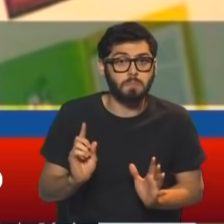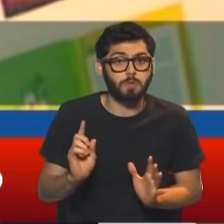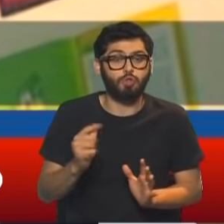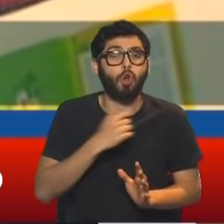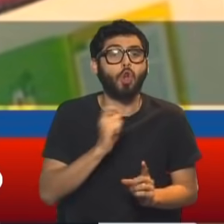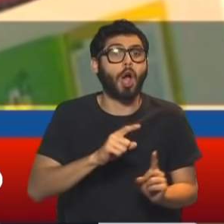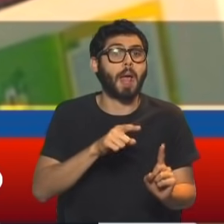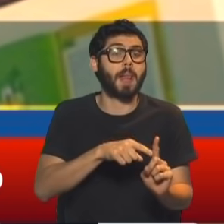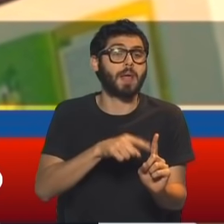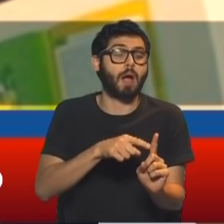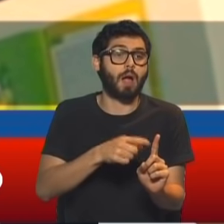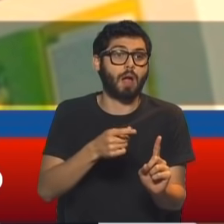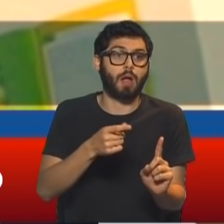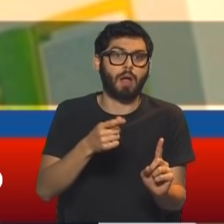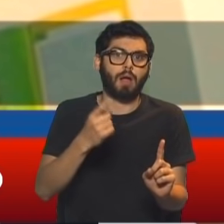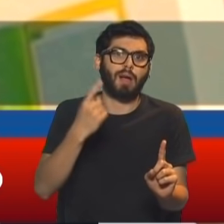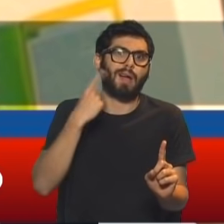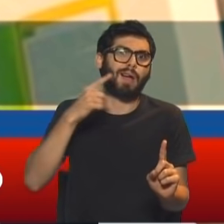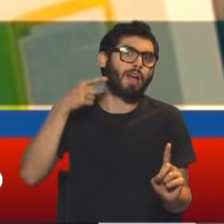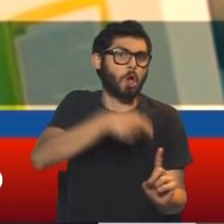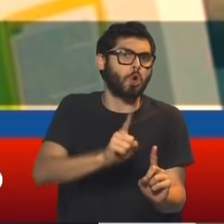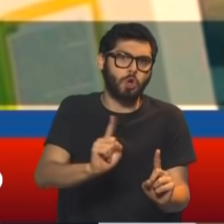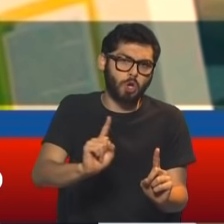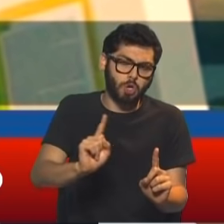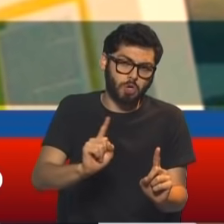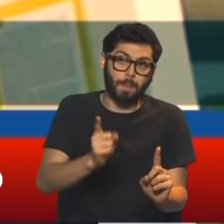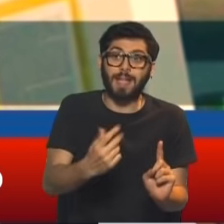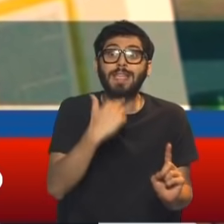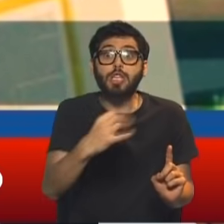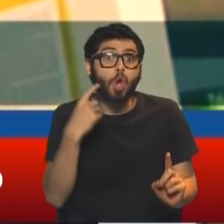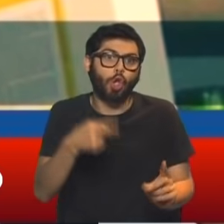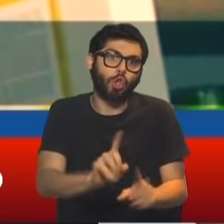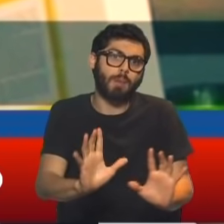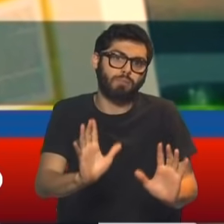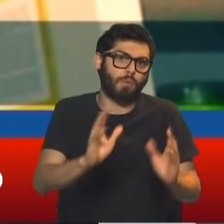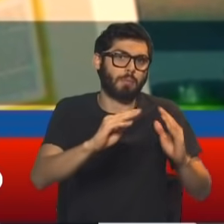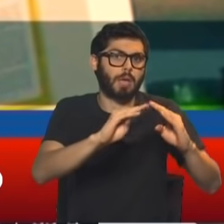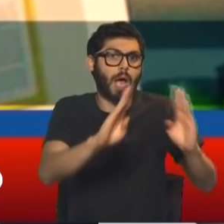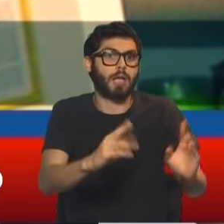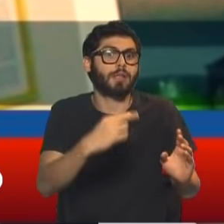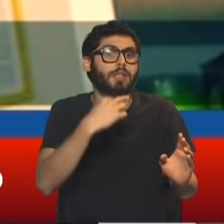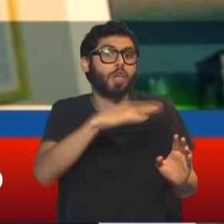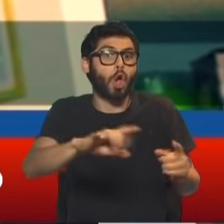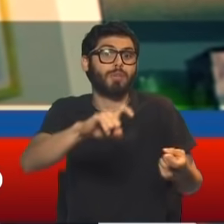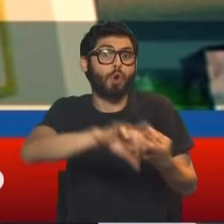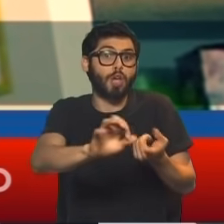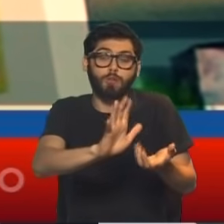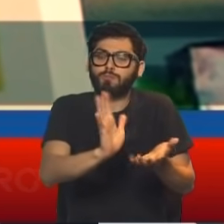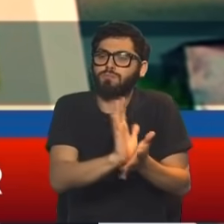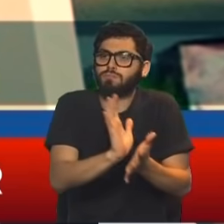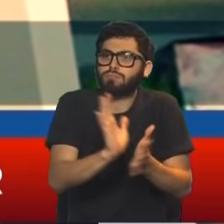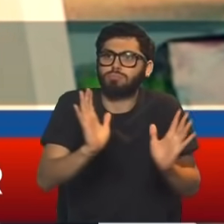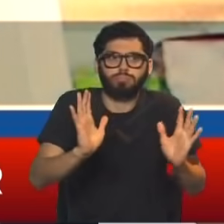lesionar ni agravar, nunca hago esas cosas, mucho menos un hijo. Para mí las casas de los hijos y las esposas son